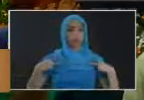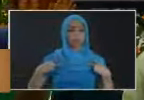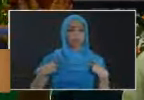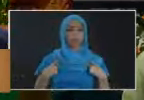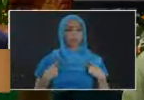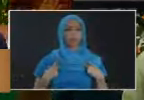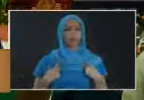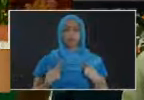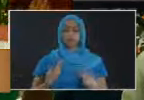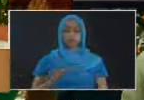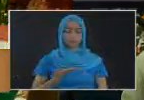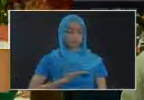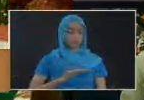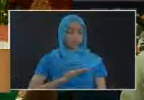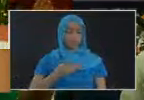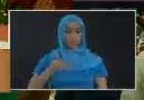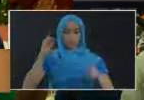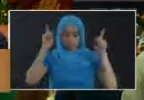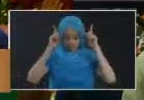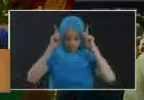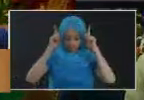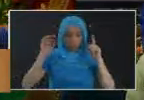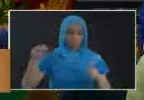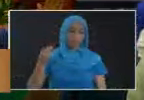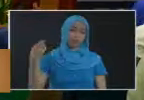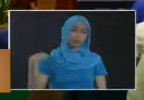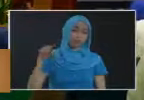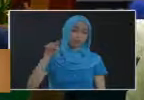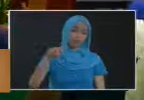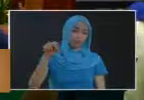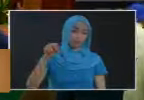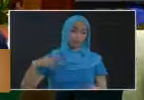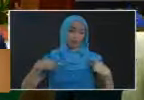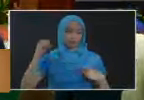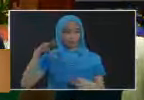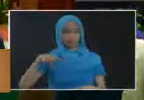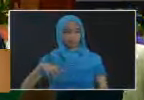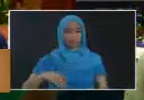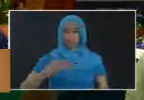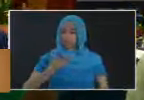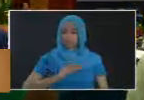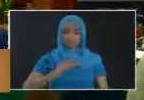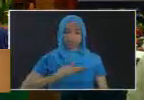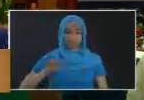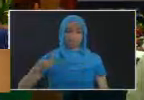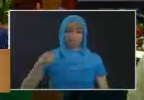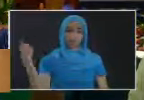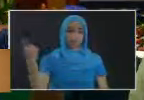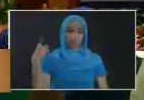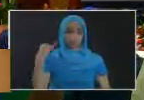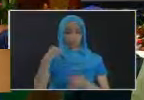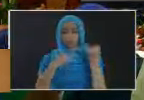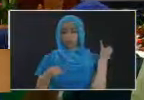Mentira del diablo, que para ti no hay bendición. Mentira del diablo, que todo se ha